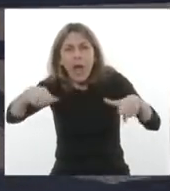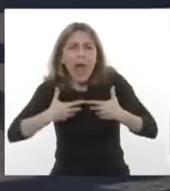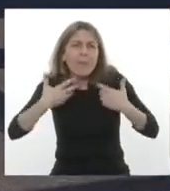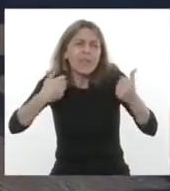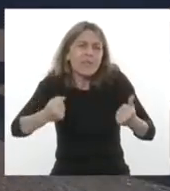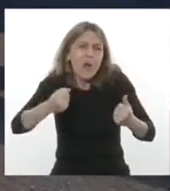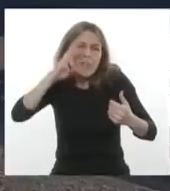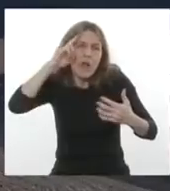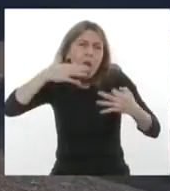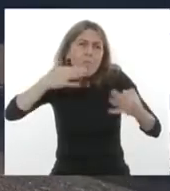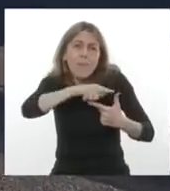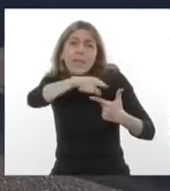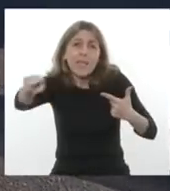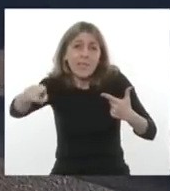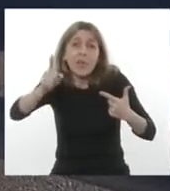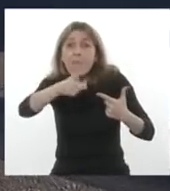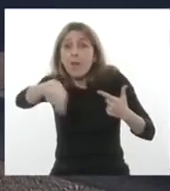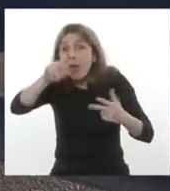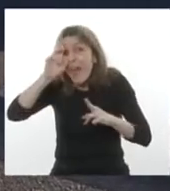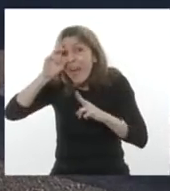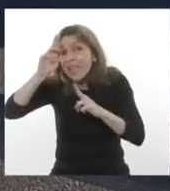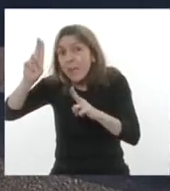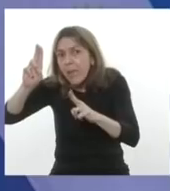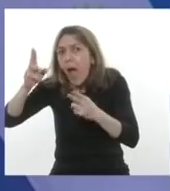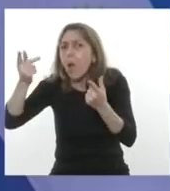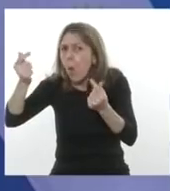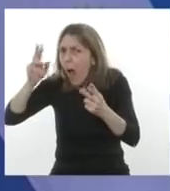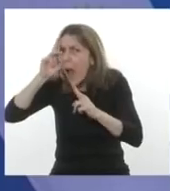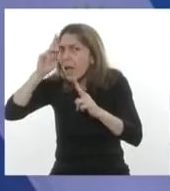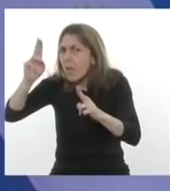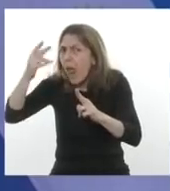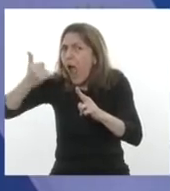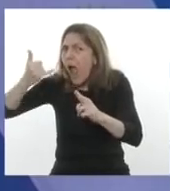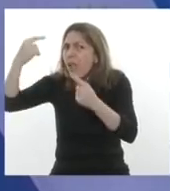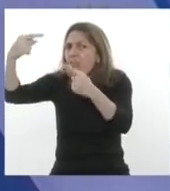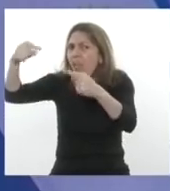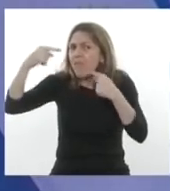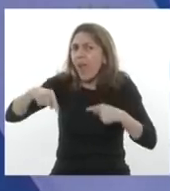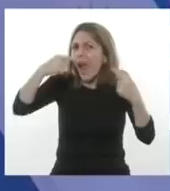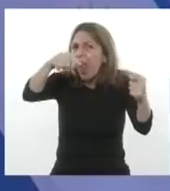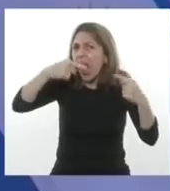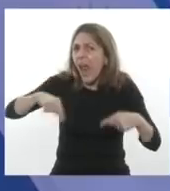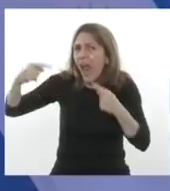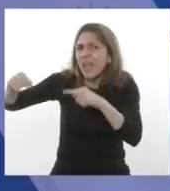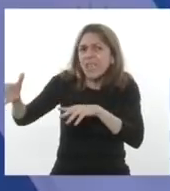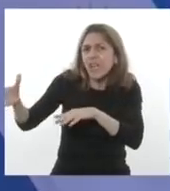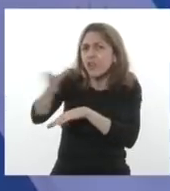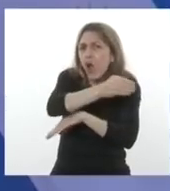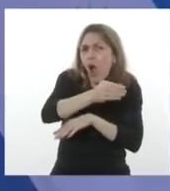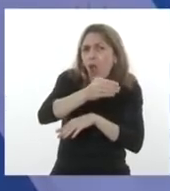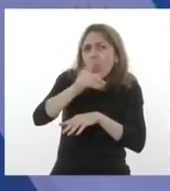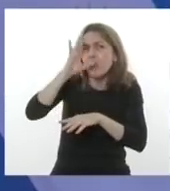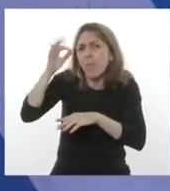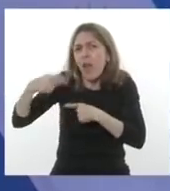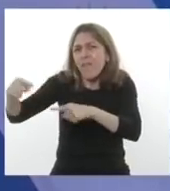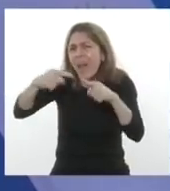y compromiso, respetar y valorar con sus diferencias y diversidades a todas y todos los que habitamos en